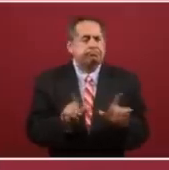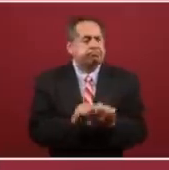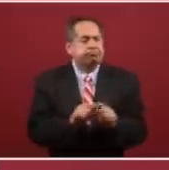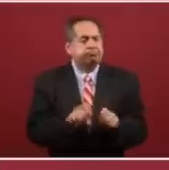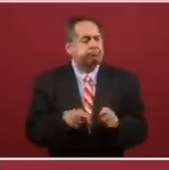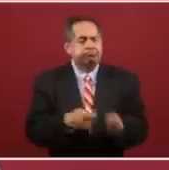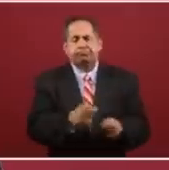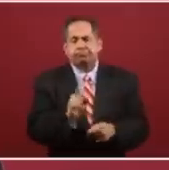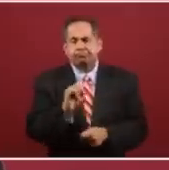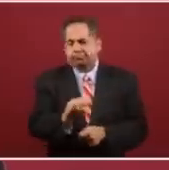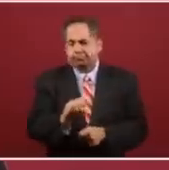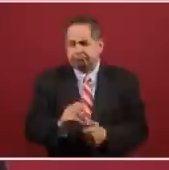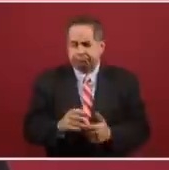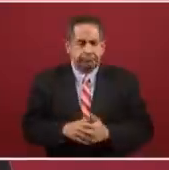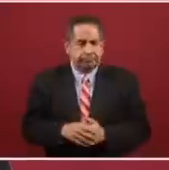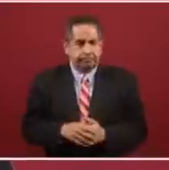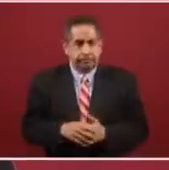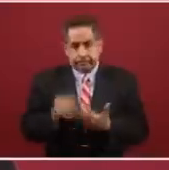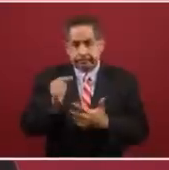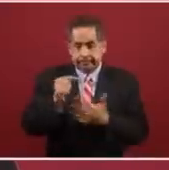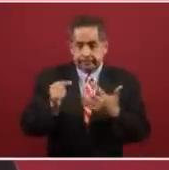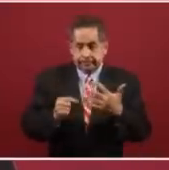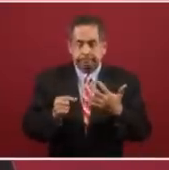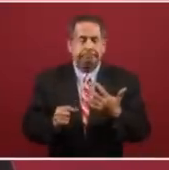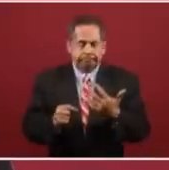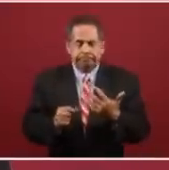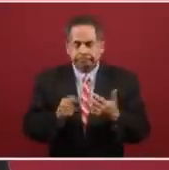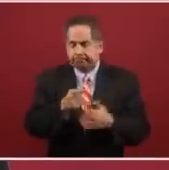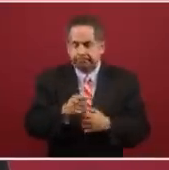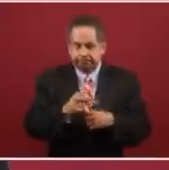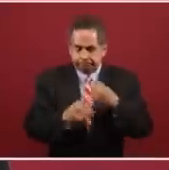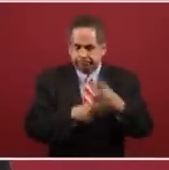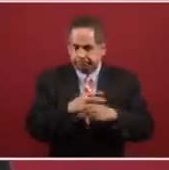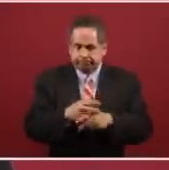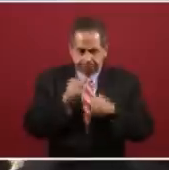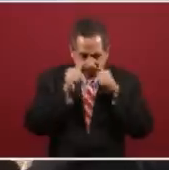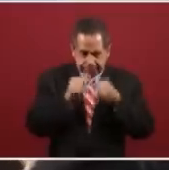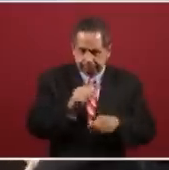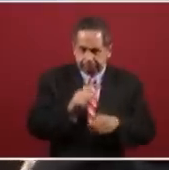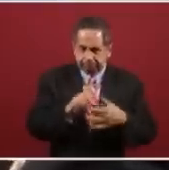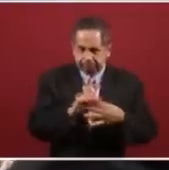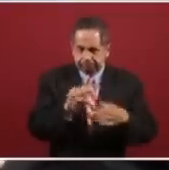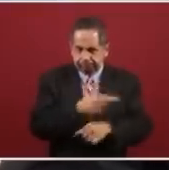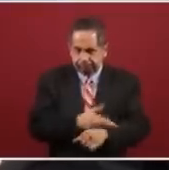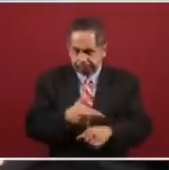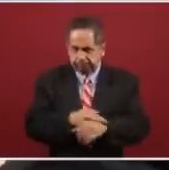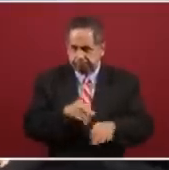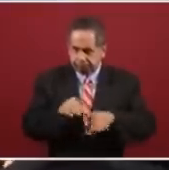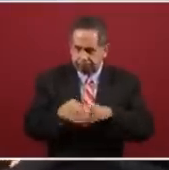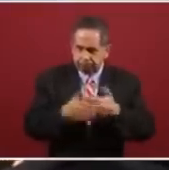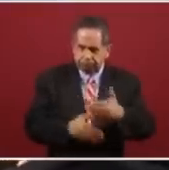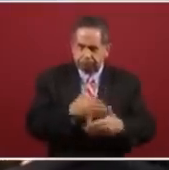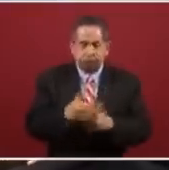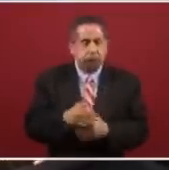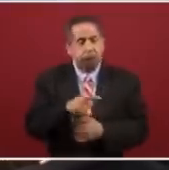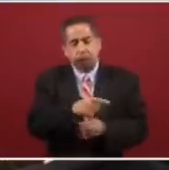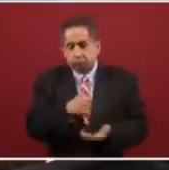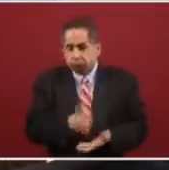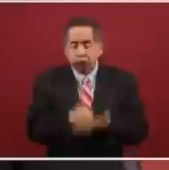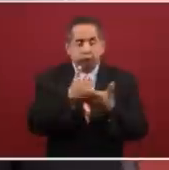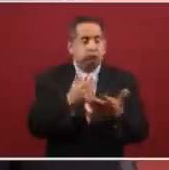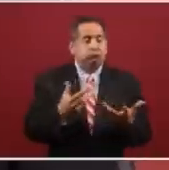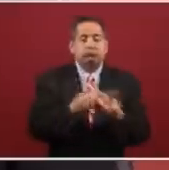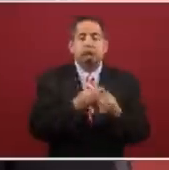situación laboral. Finalmente, el presidente se comprometió a regularizar la situación laboral de los trabajadores del sector salud y